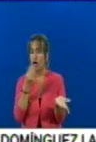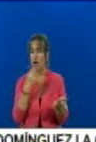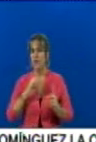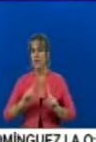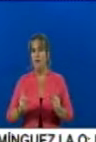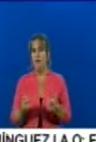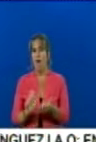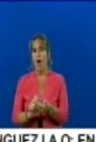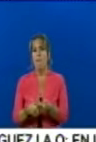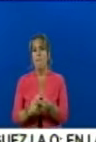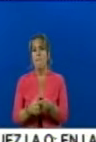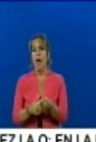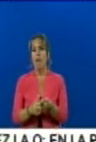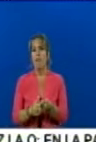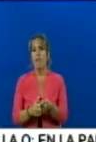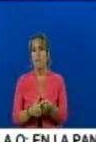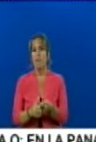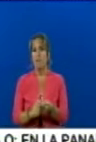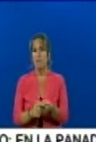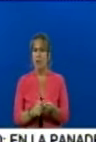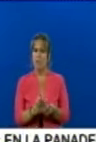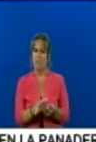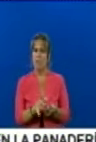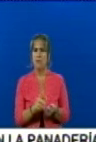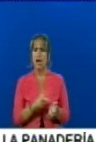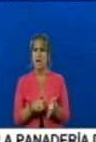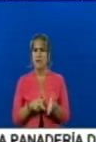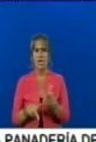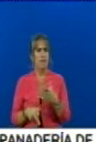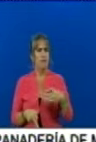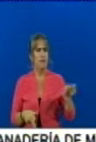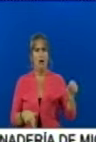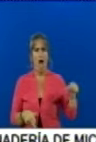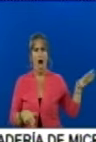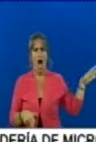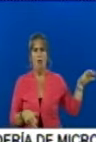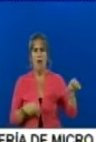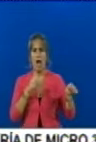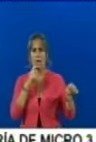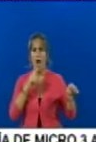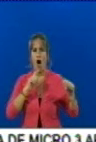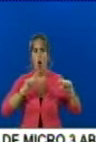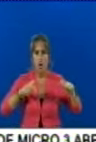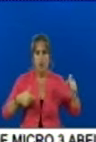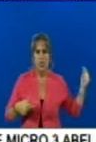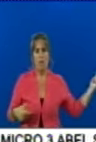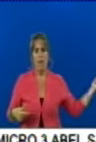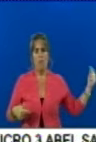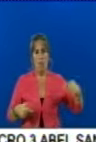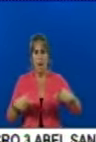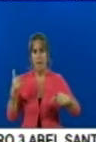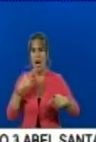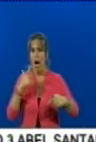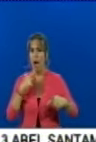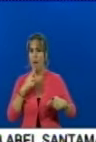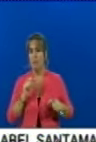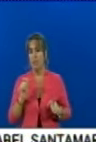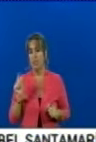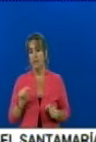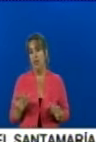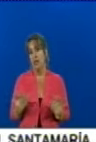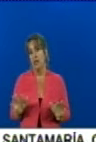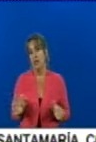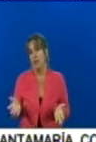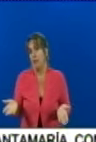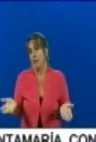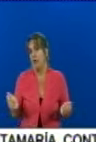de la papa, bueno, la distribución parcial, ya el tren se retiró, y vuelve en el propio mes de abril. La persona, bueno,